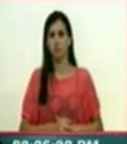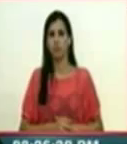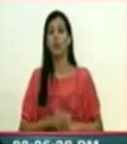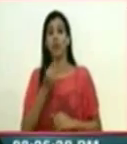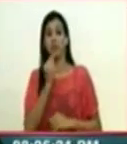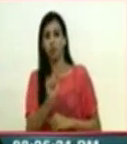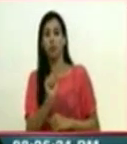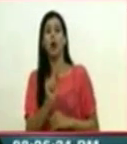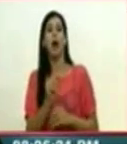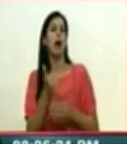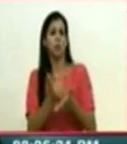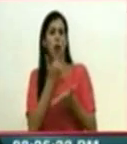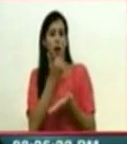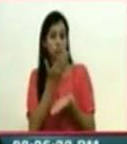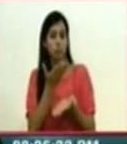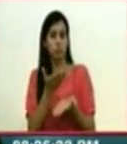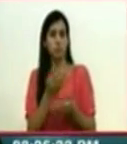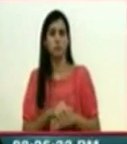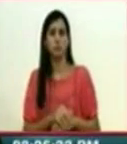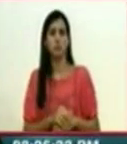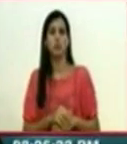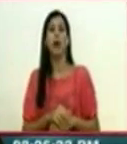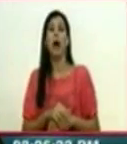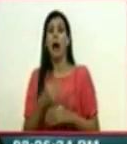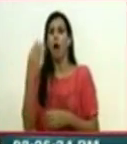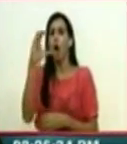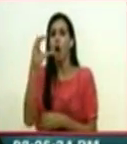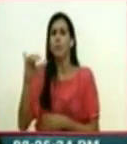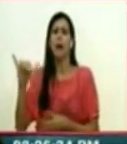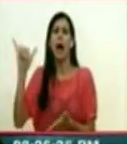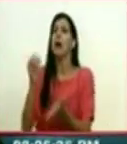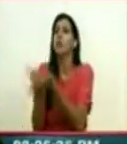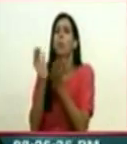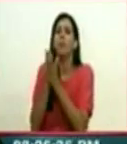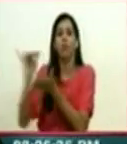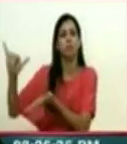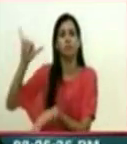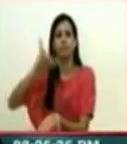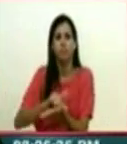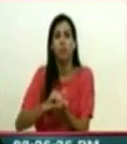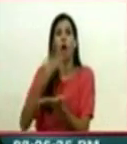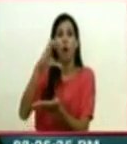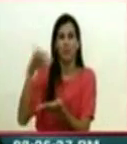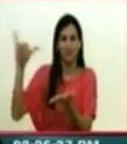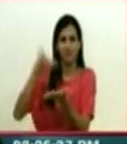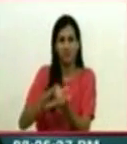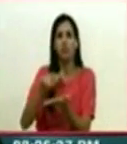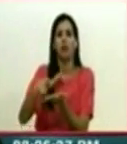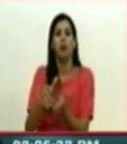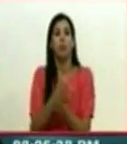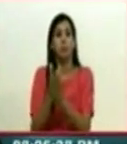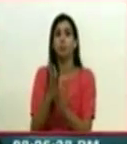Le dio una ayudadita y le mandó un avión para rescatar a Felipe González para que no protagonizara esa vergüenza